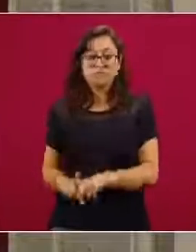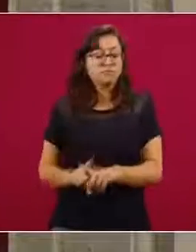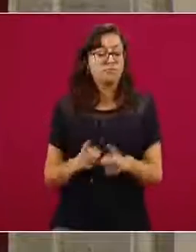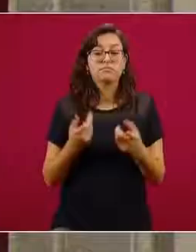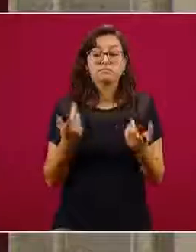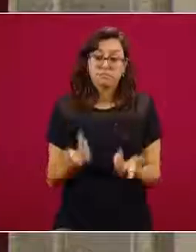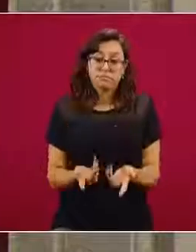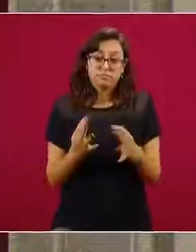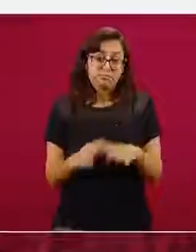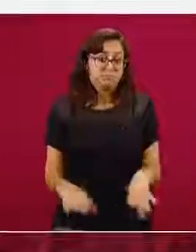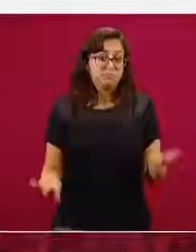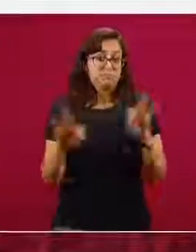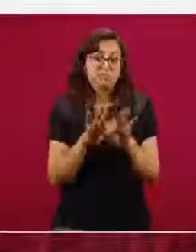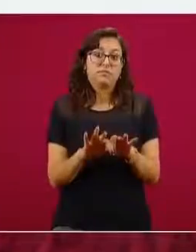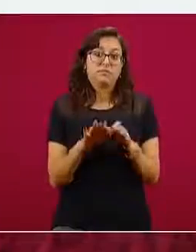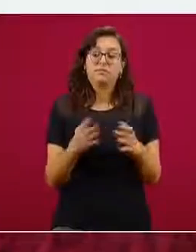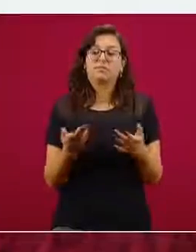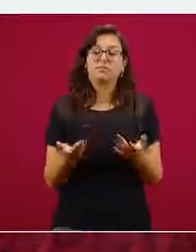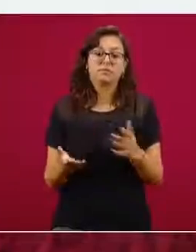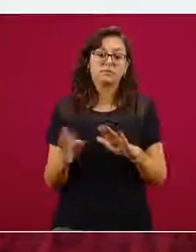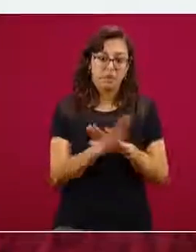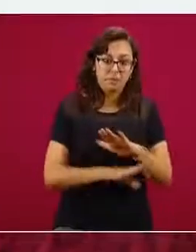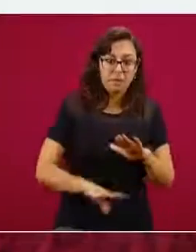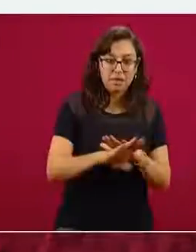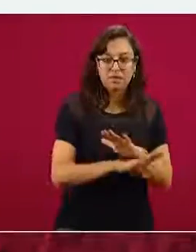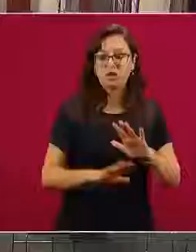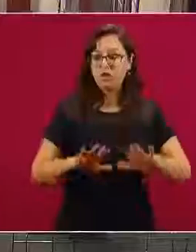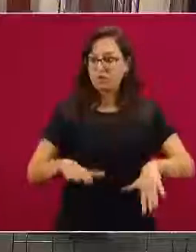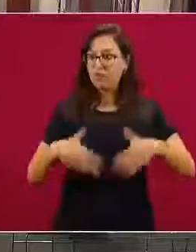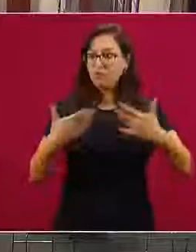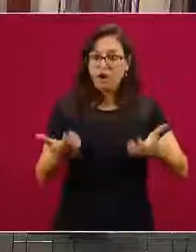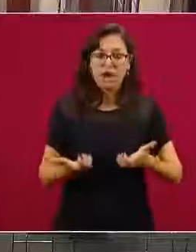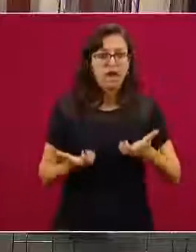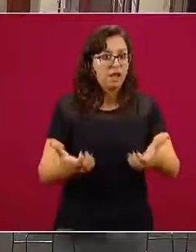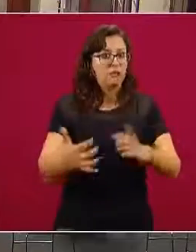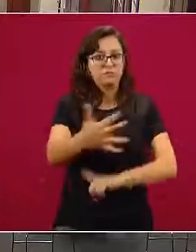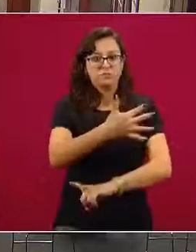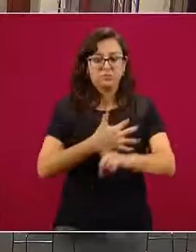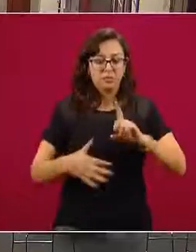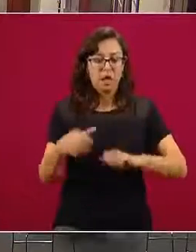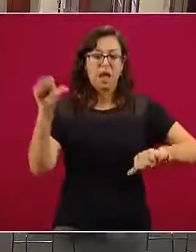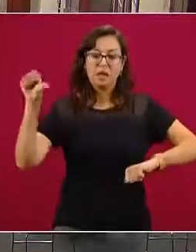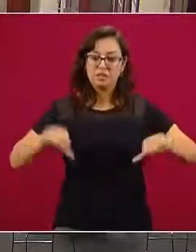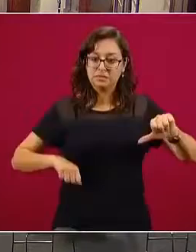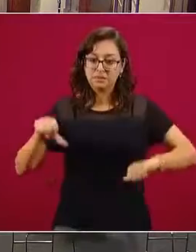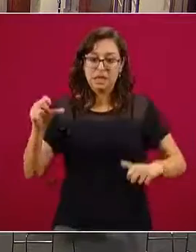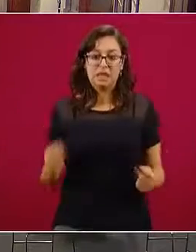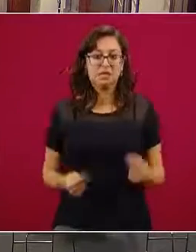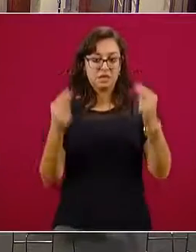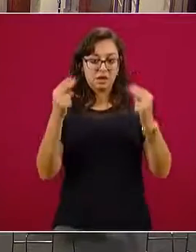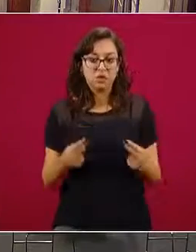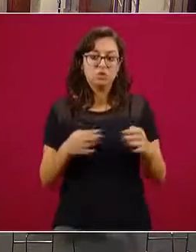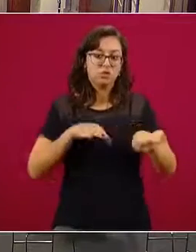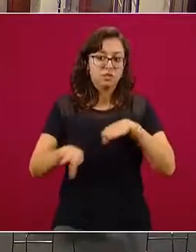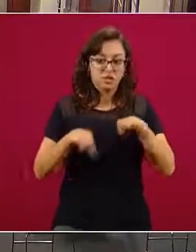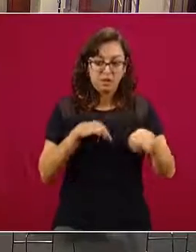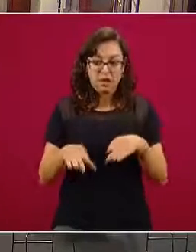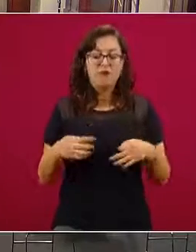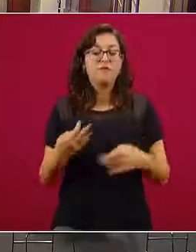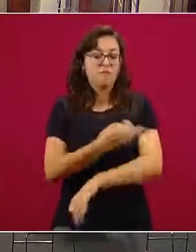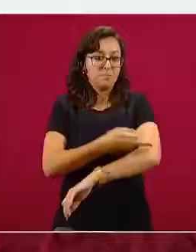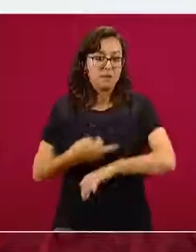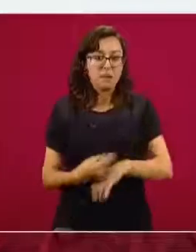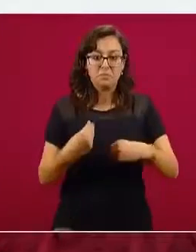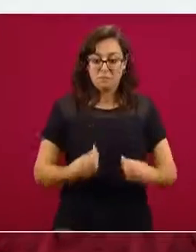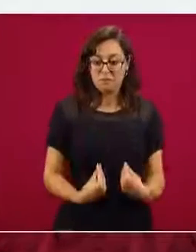cumplir, que haya la infraestructura básica, que haya espacio público y sobre todo que haya actividad económica, de modo que las familias que vivan acá puedan